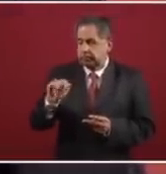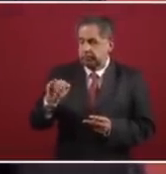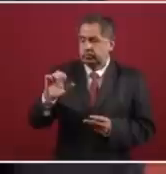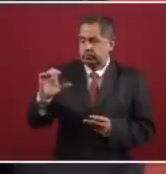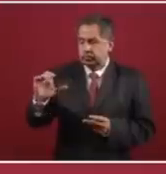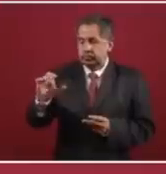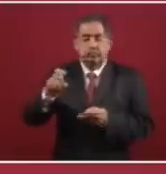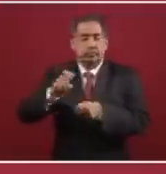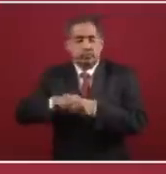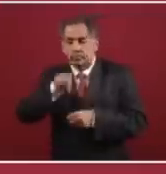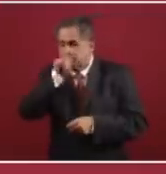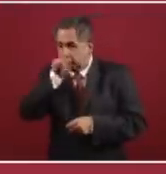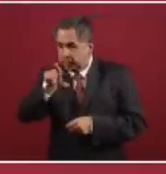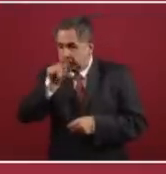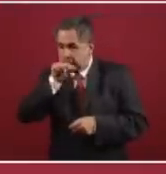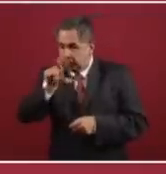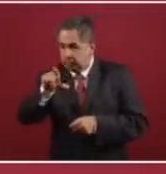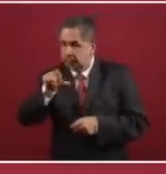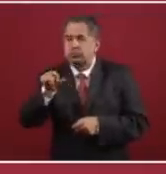Jalisco.